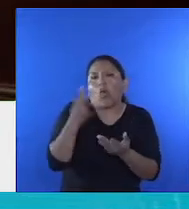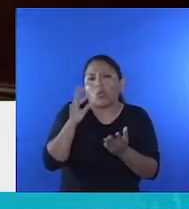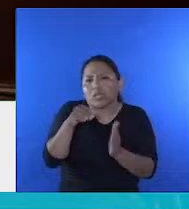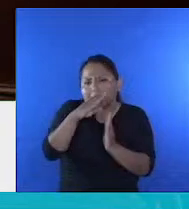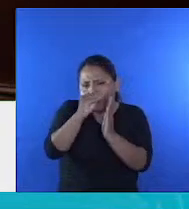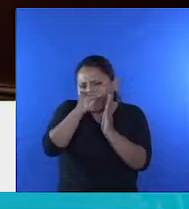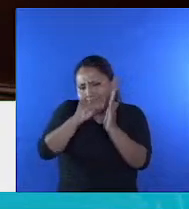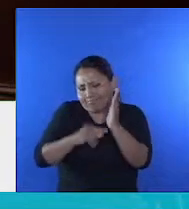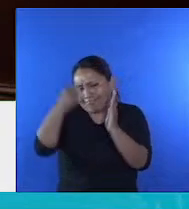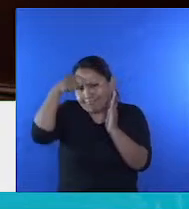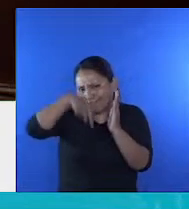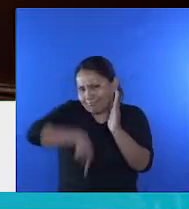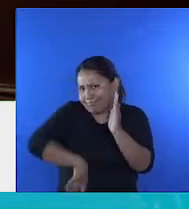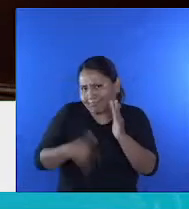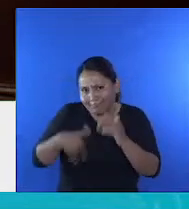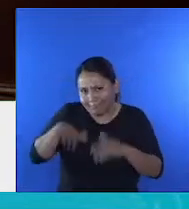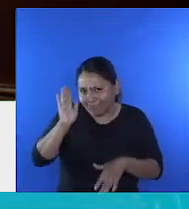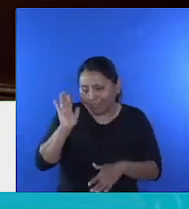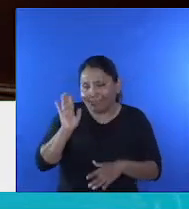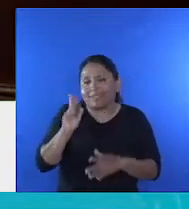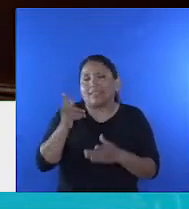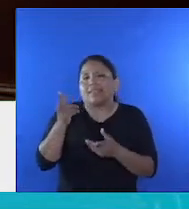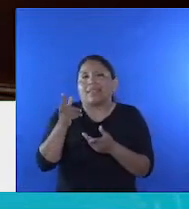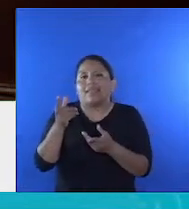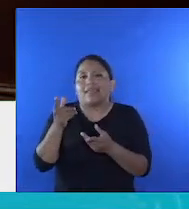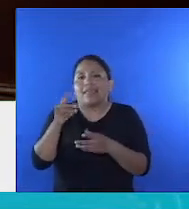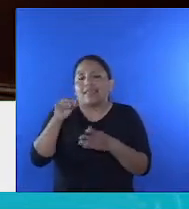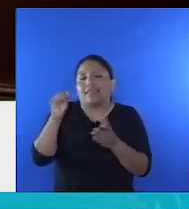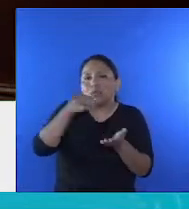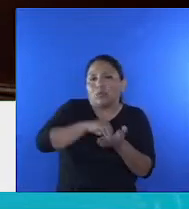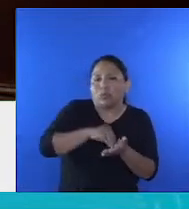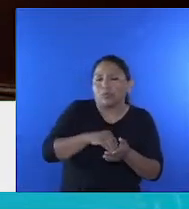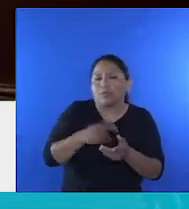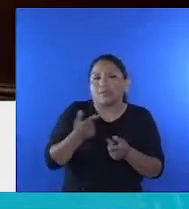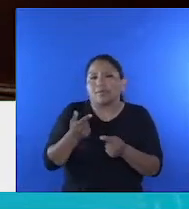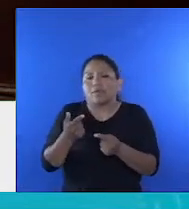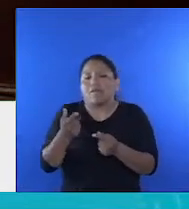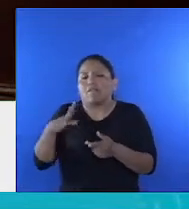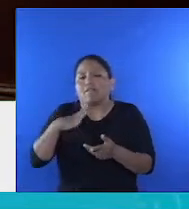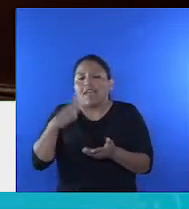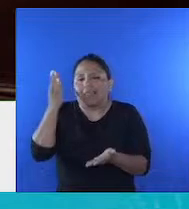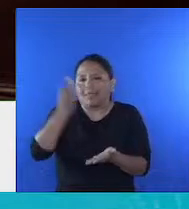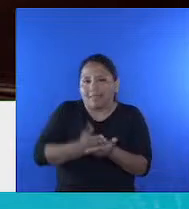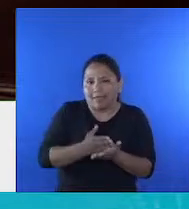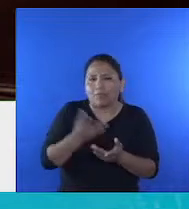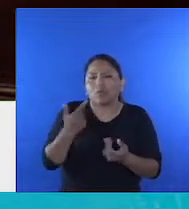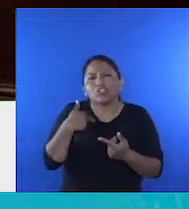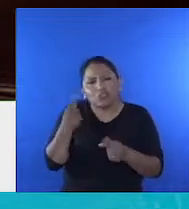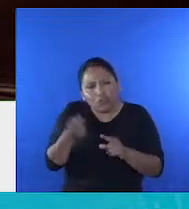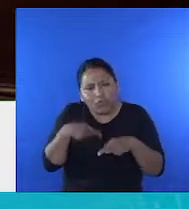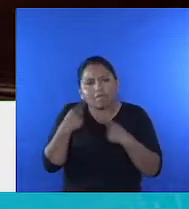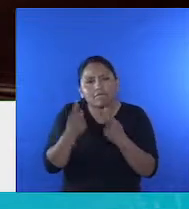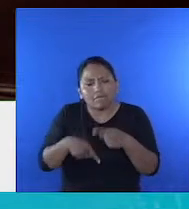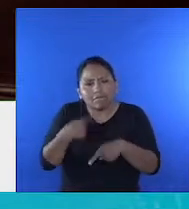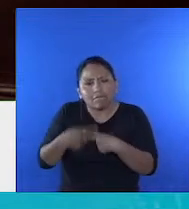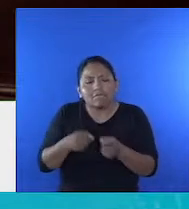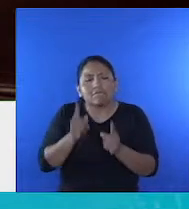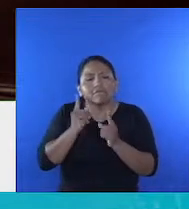grande si incluimos ahí los procesados o los que todavía no tienen una sentencia. Por eso seguimos